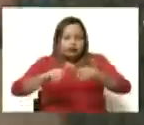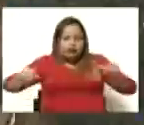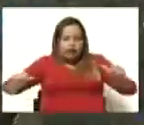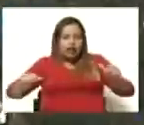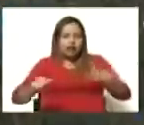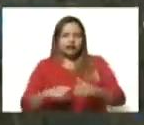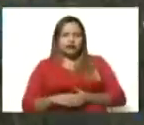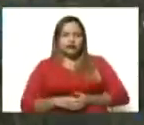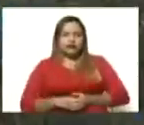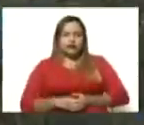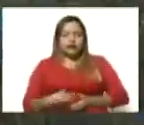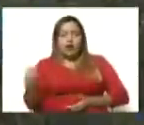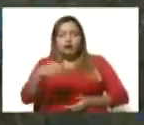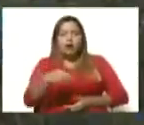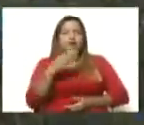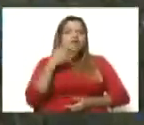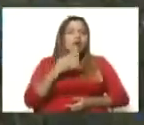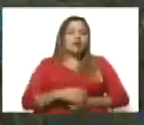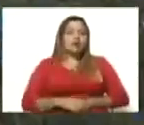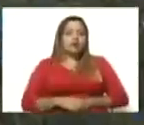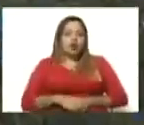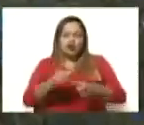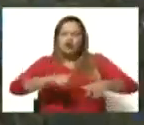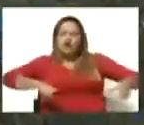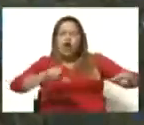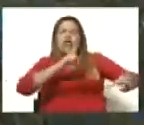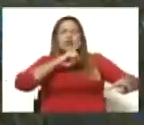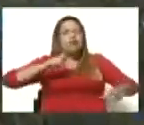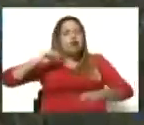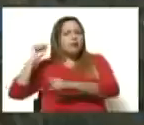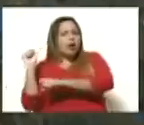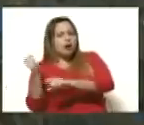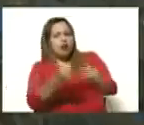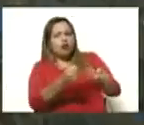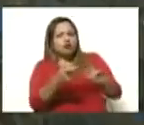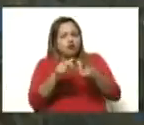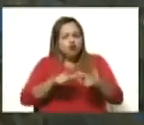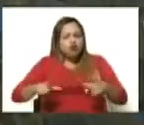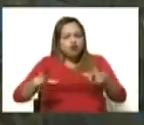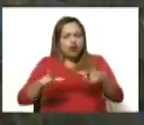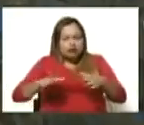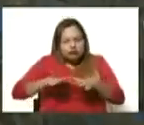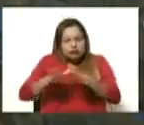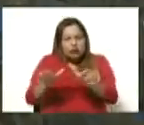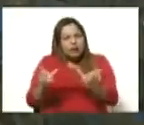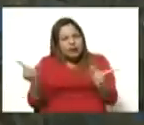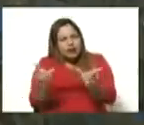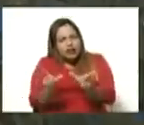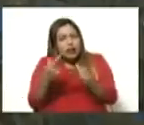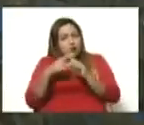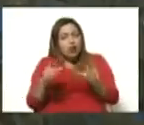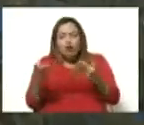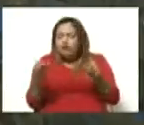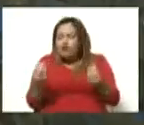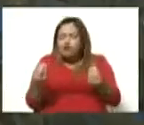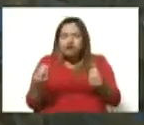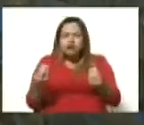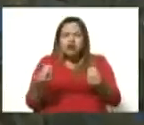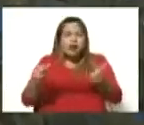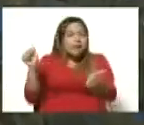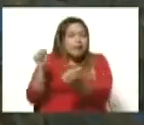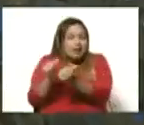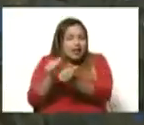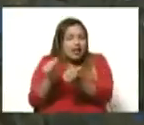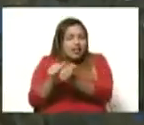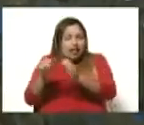presidente, casos como puede ser el béisbol, que es una cuenca adicional, una subcuenca un poco más pequeña, pero con mucho peso desde el punto de vista de rocas,